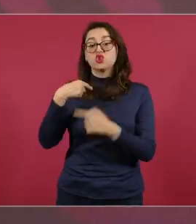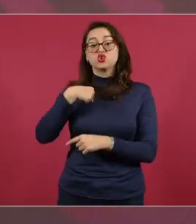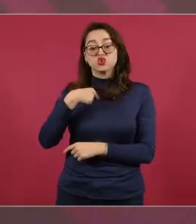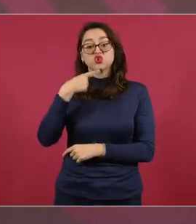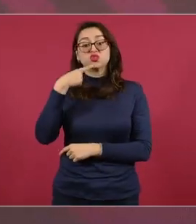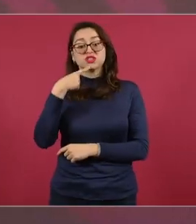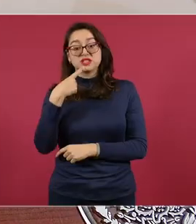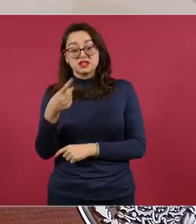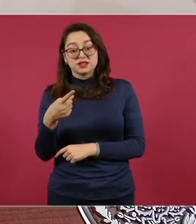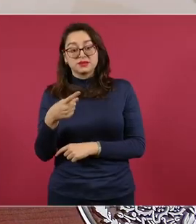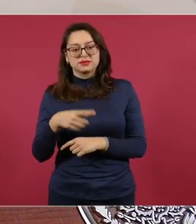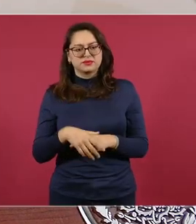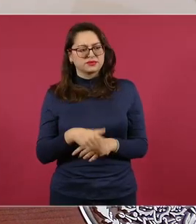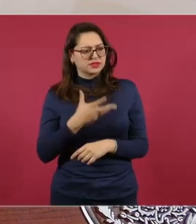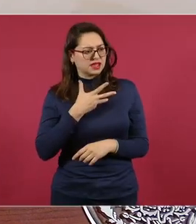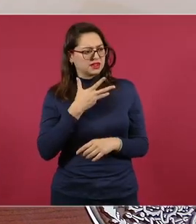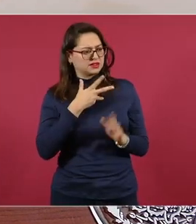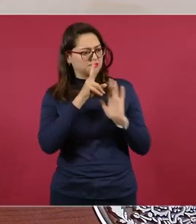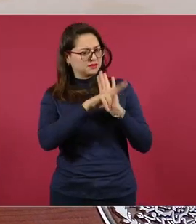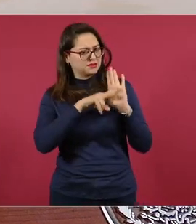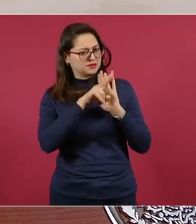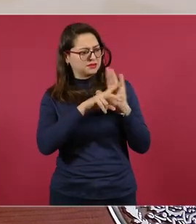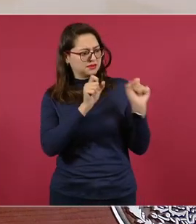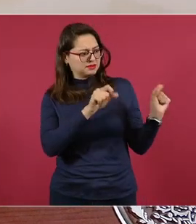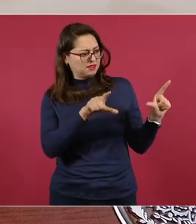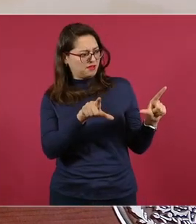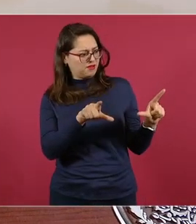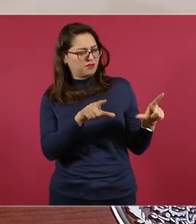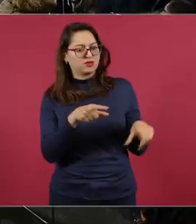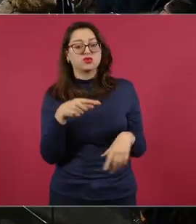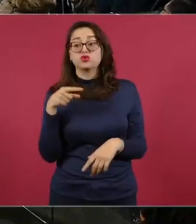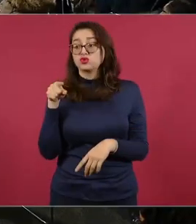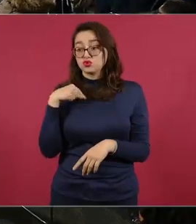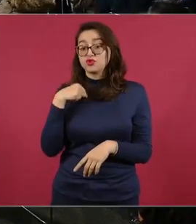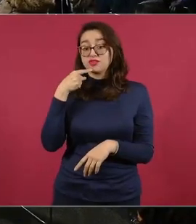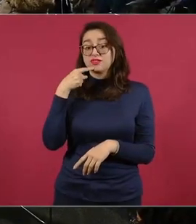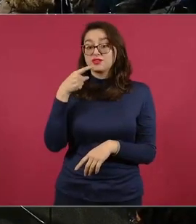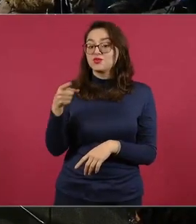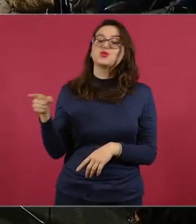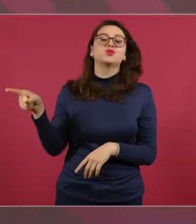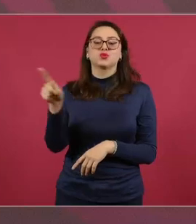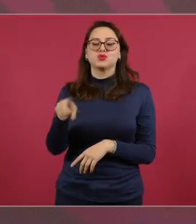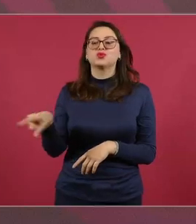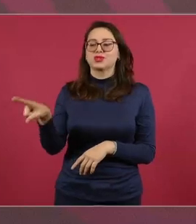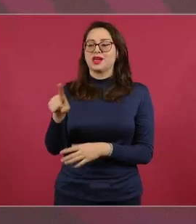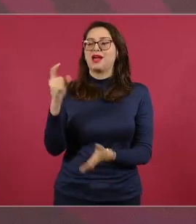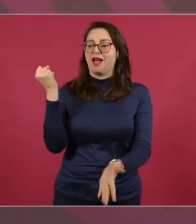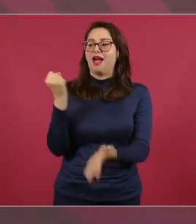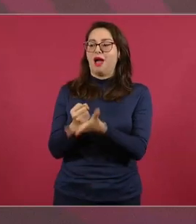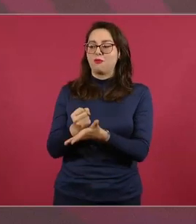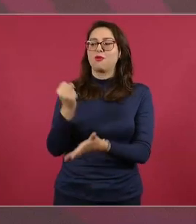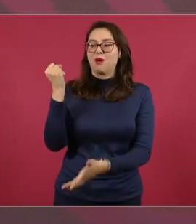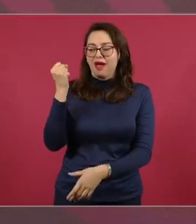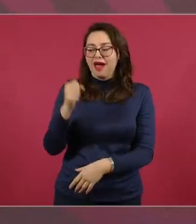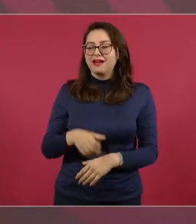a lo mejor están por ahí, ¿no están por ahí? Le dije, ustedes van a aprobar el FOAPROA